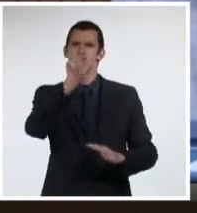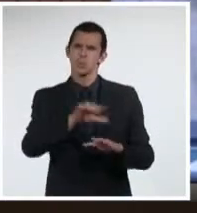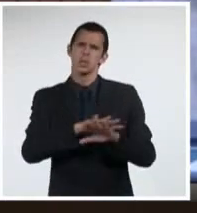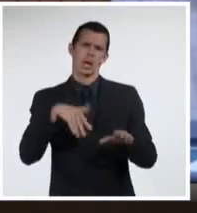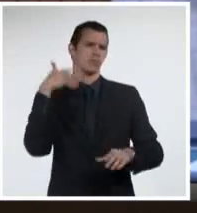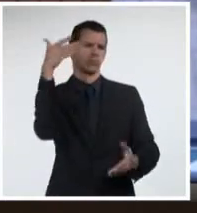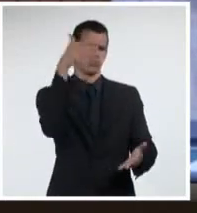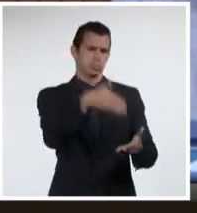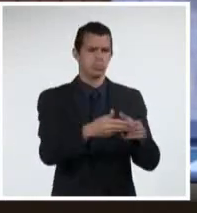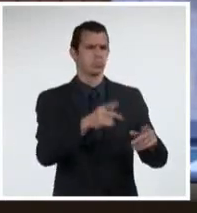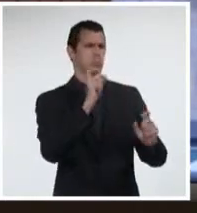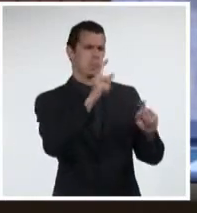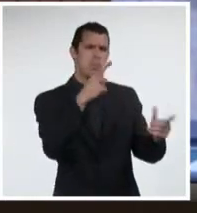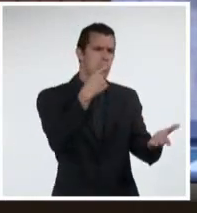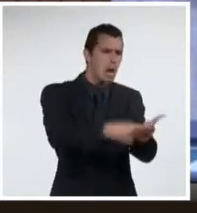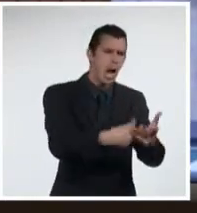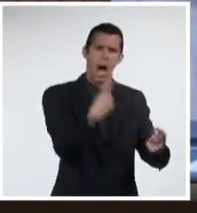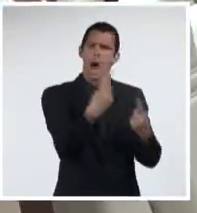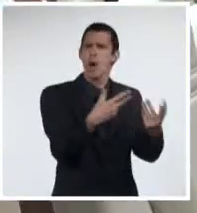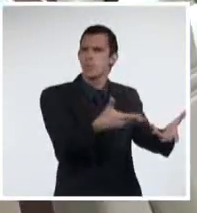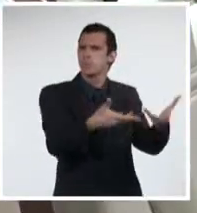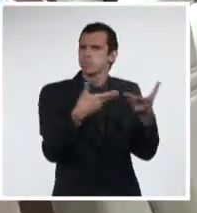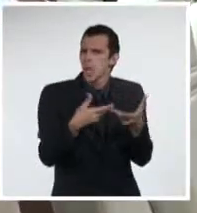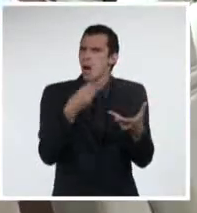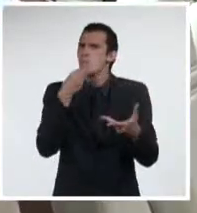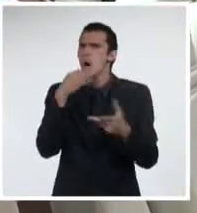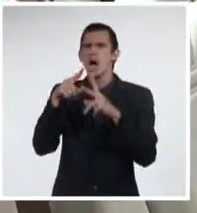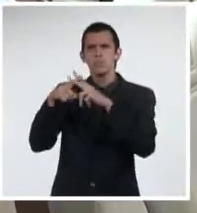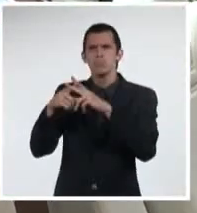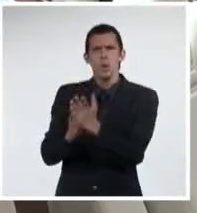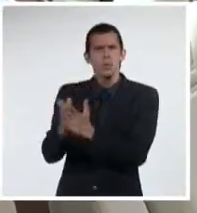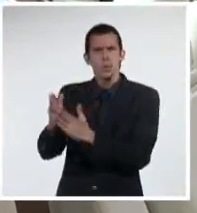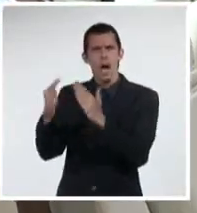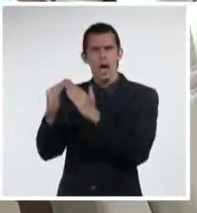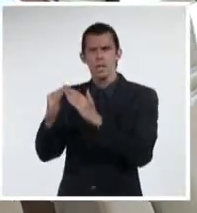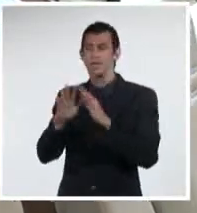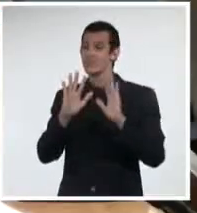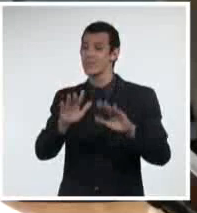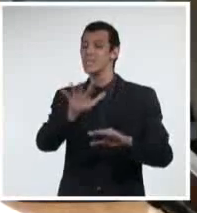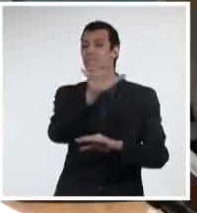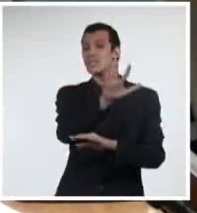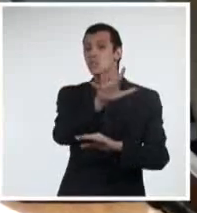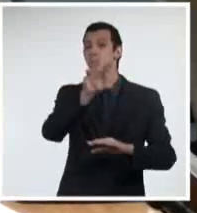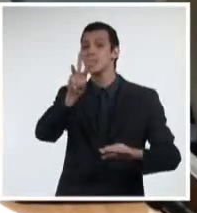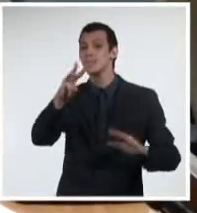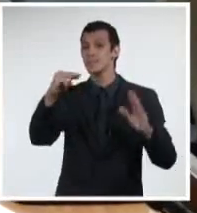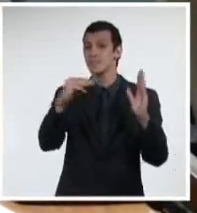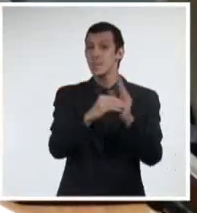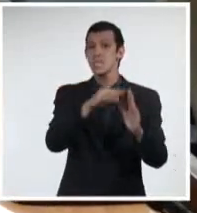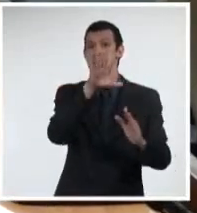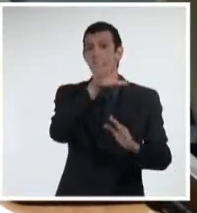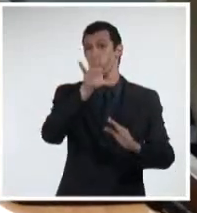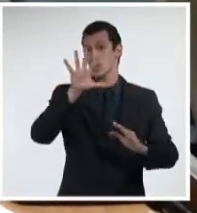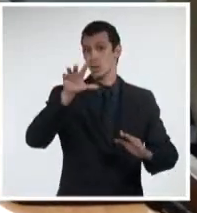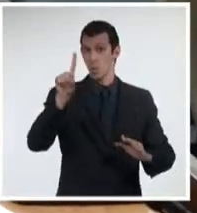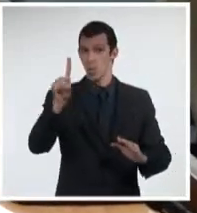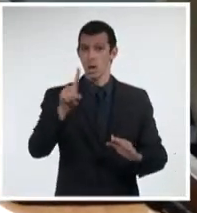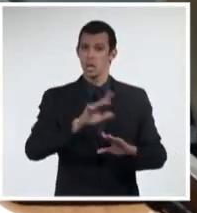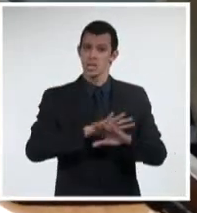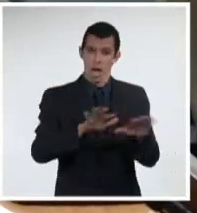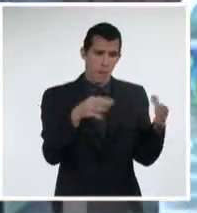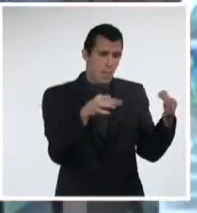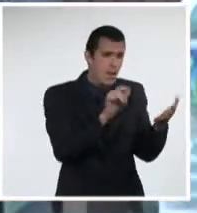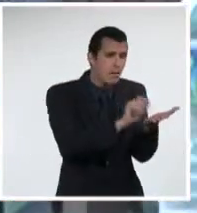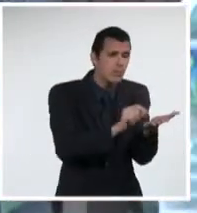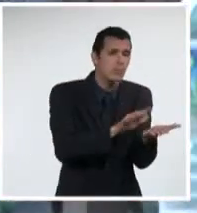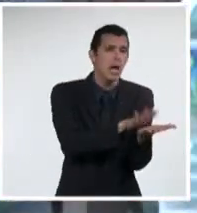de construcción en los diferentes puntos de venta, mientras que 53.551 tienen sus planillas listas para